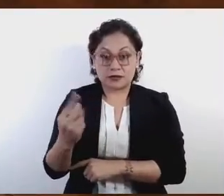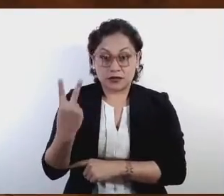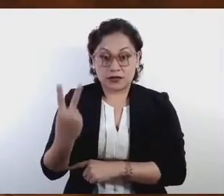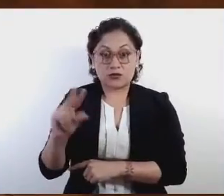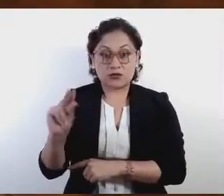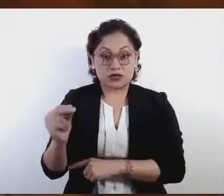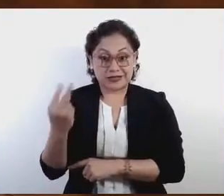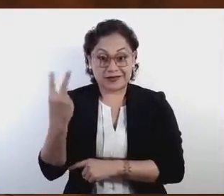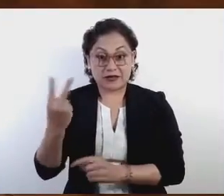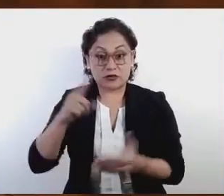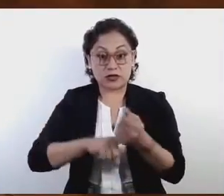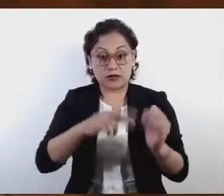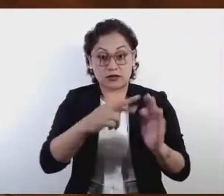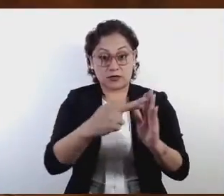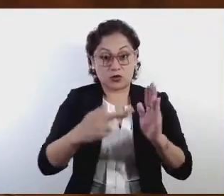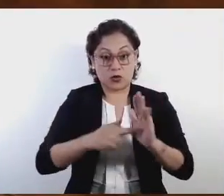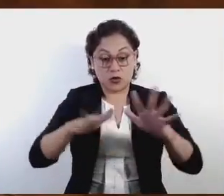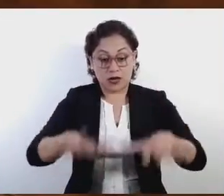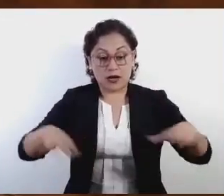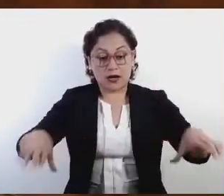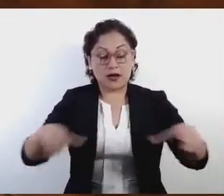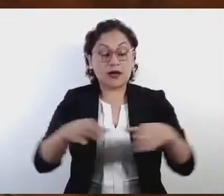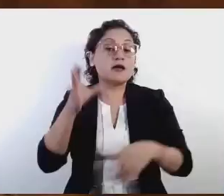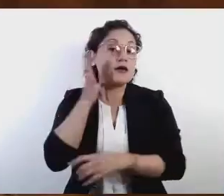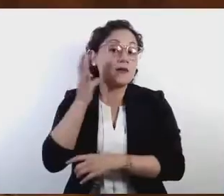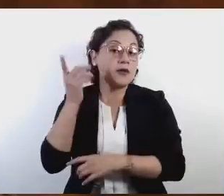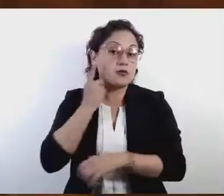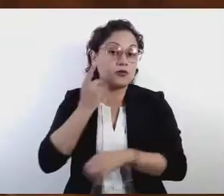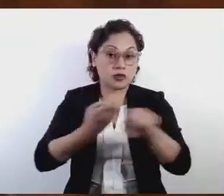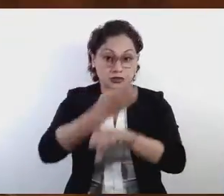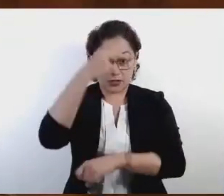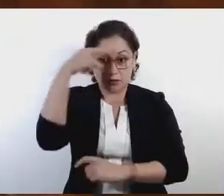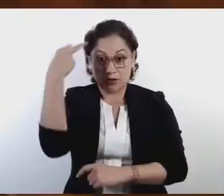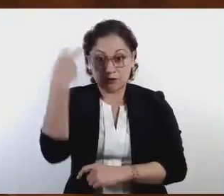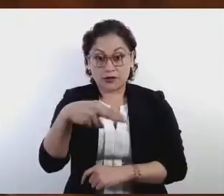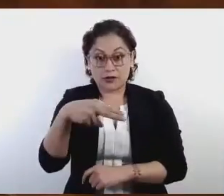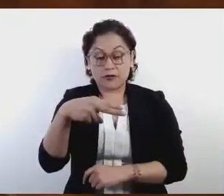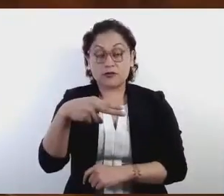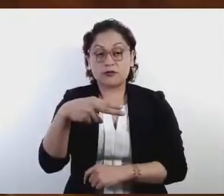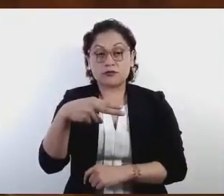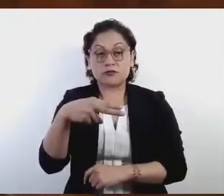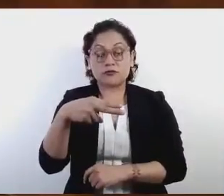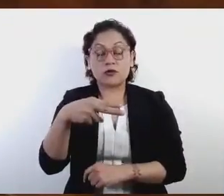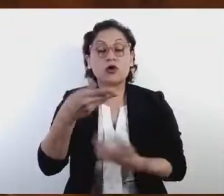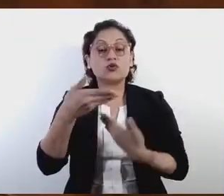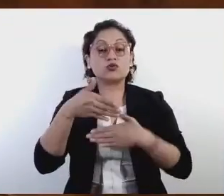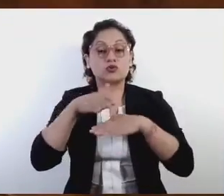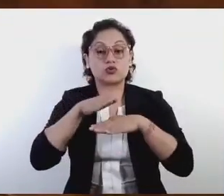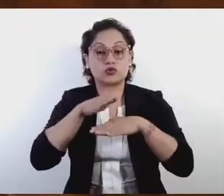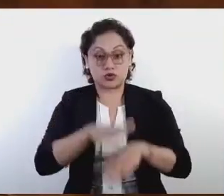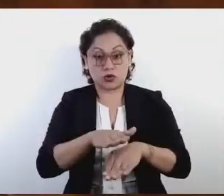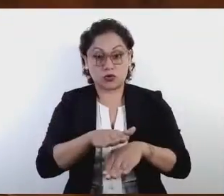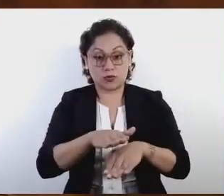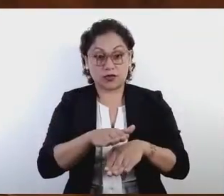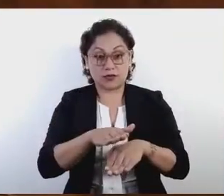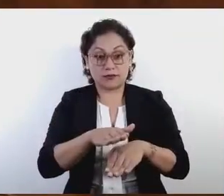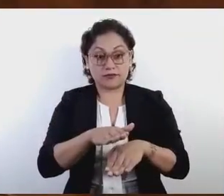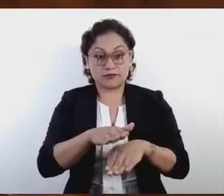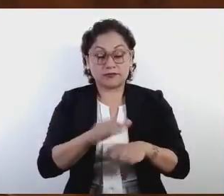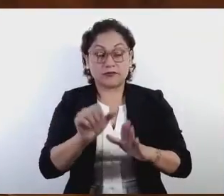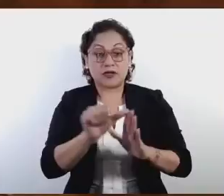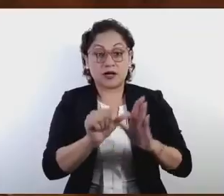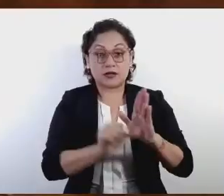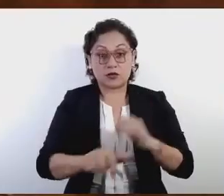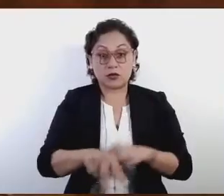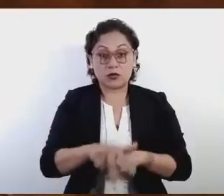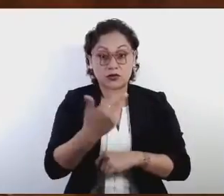de la Ley Orgánica del Poder Legislativo del Estado Libre y Soberano de México, en relación con lo establecido en los artículos 13A,